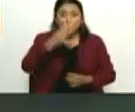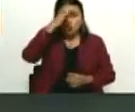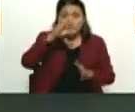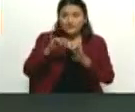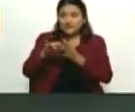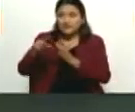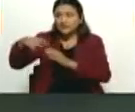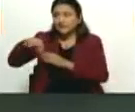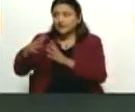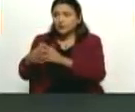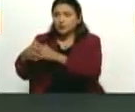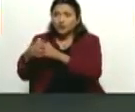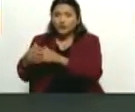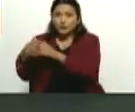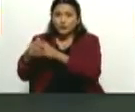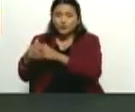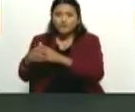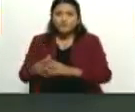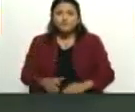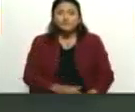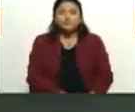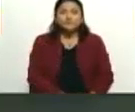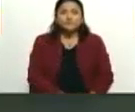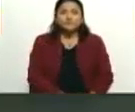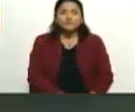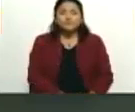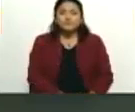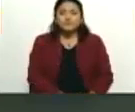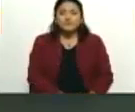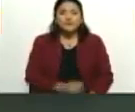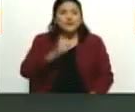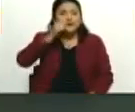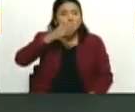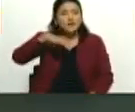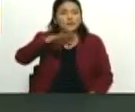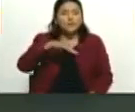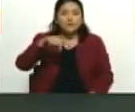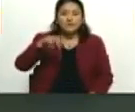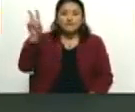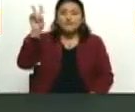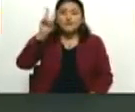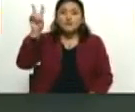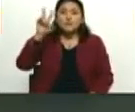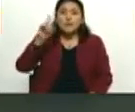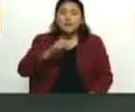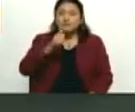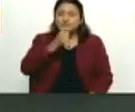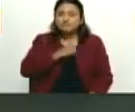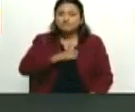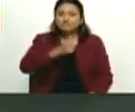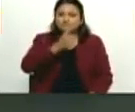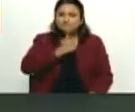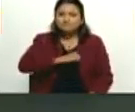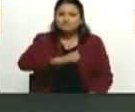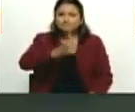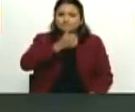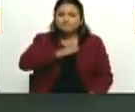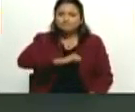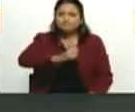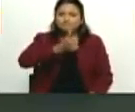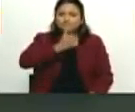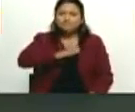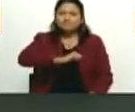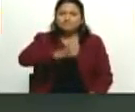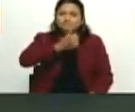Cerca. Y ese pueblo ha resistido con campañas comunicacionales terribles